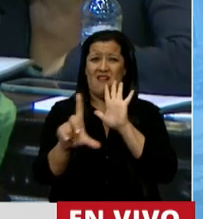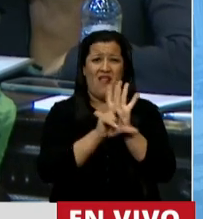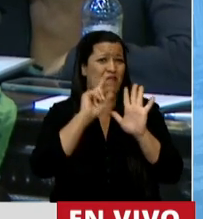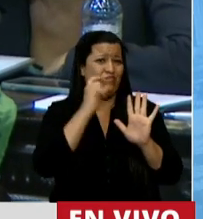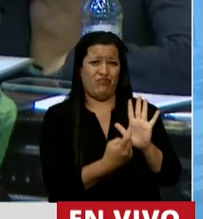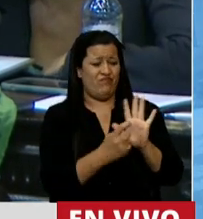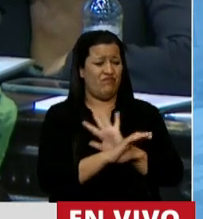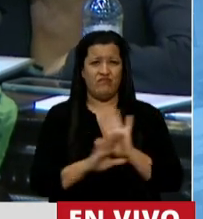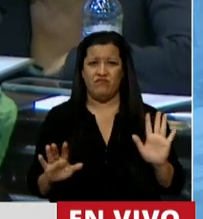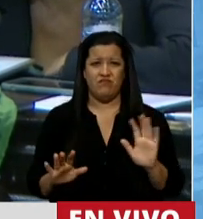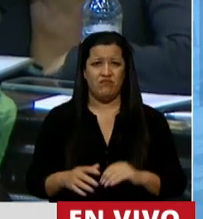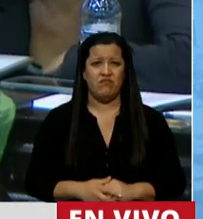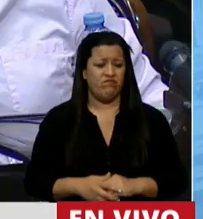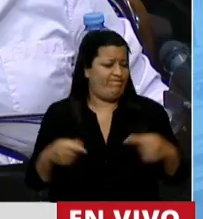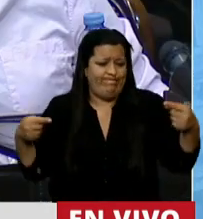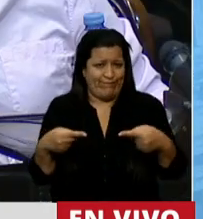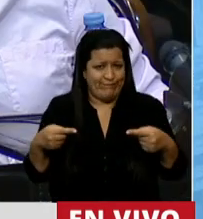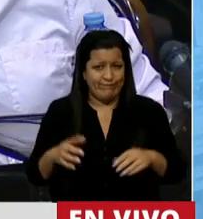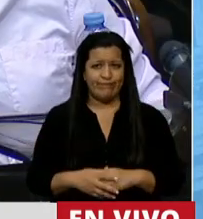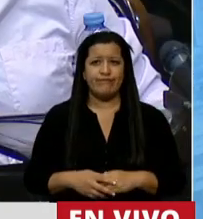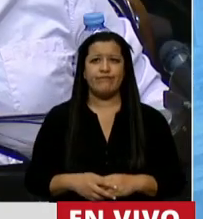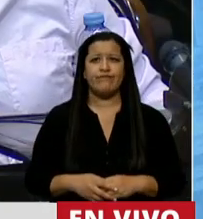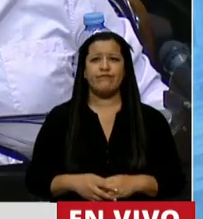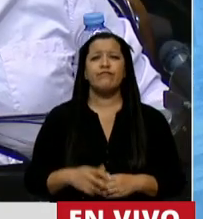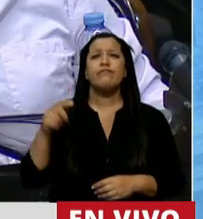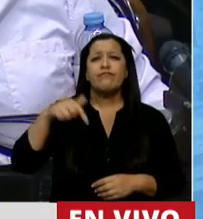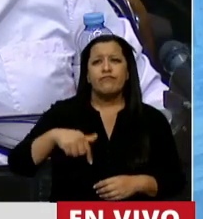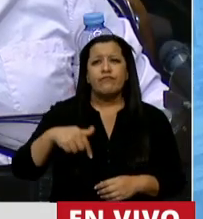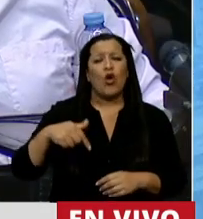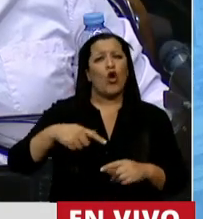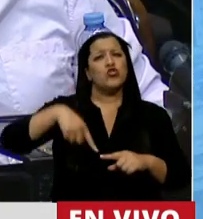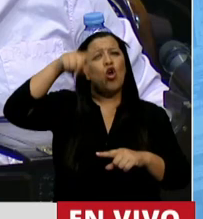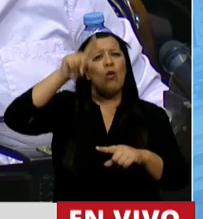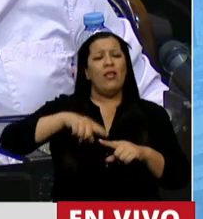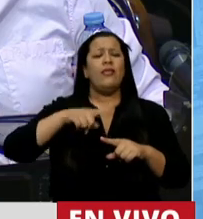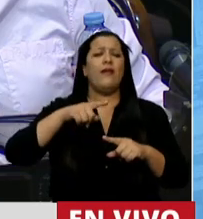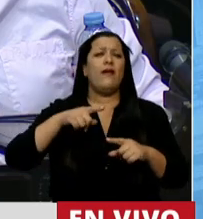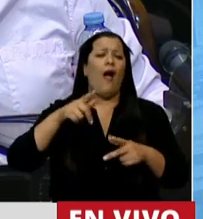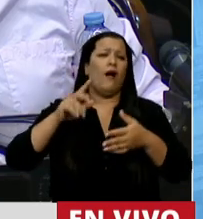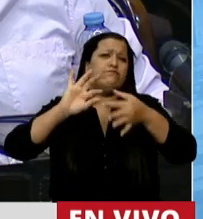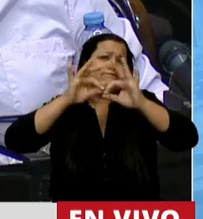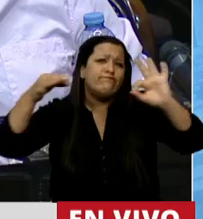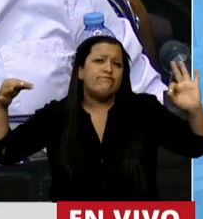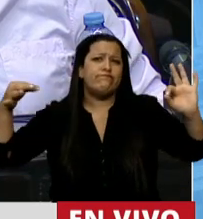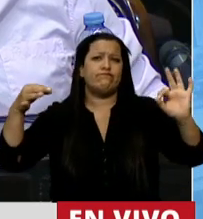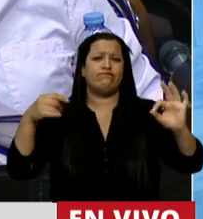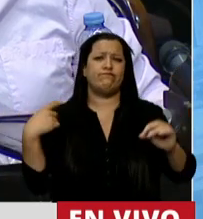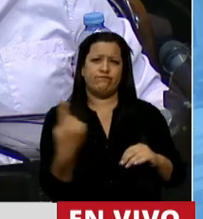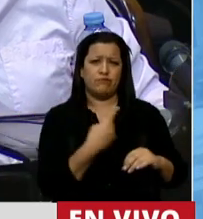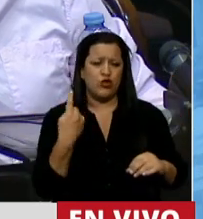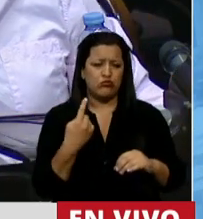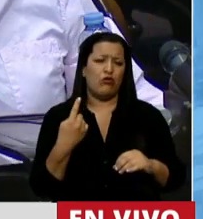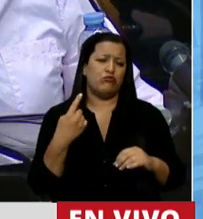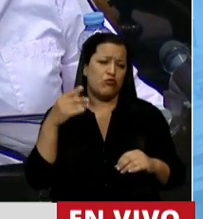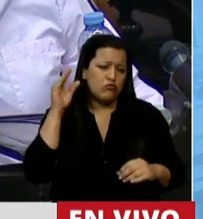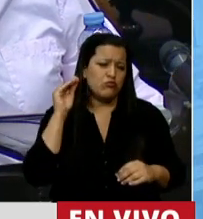ilegítimo. Algunas consignas que escuchamos a lo largo de toda la jornada y que queremos rebatir. Y